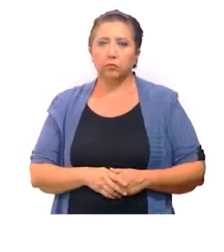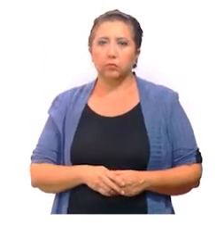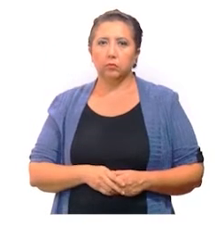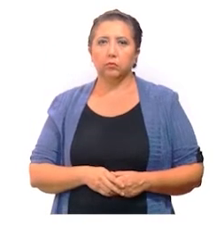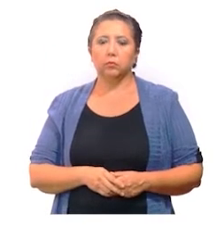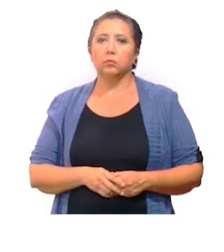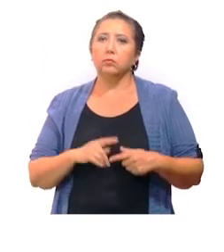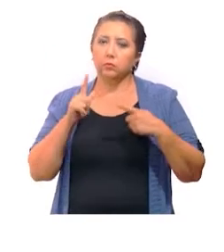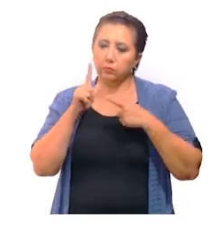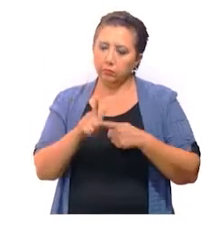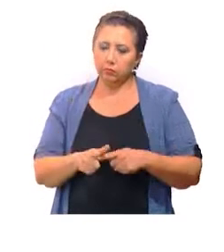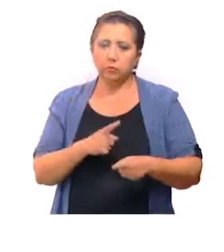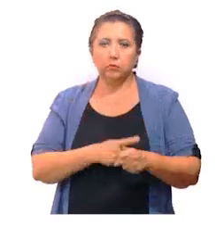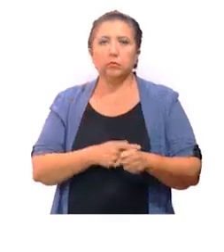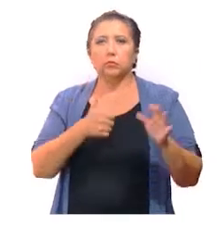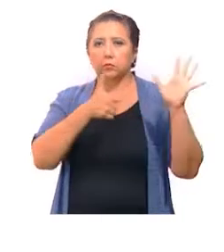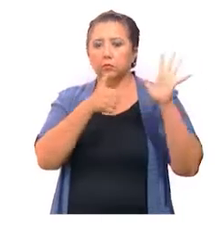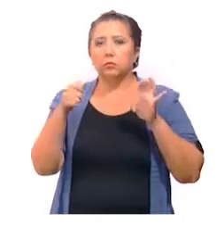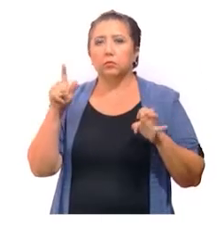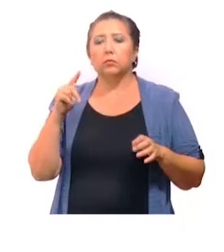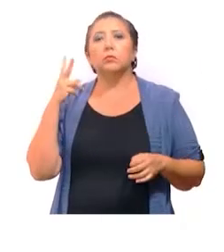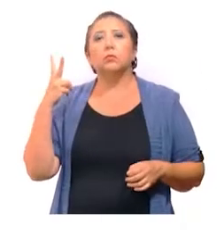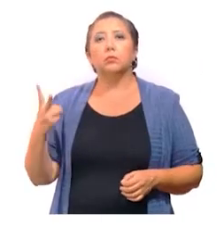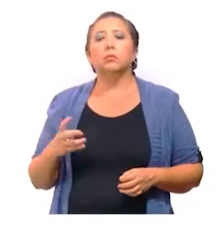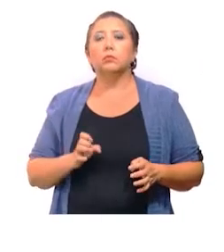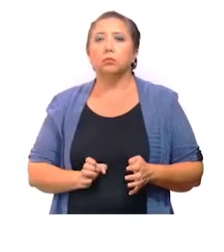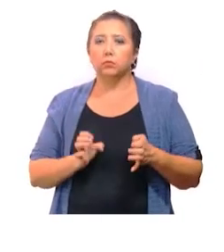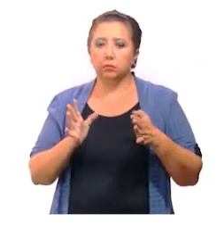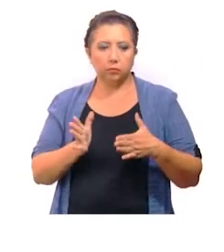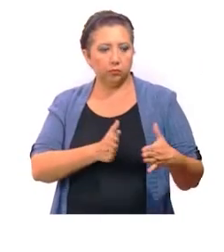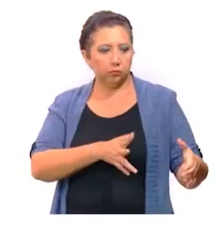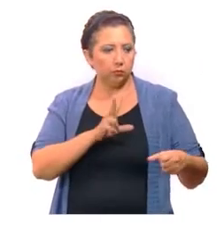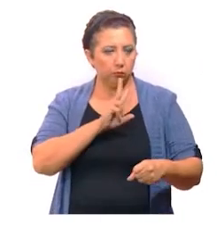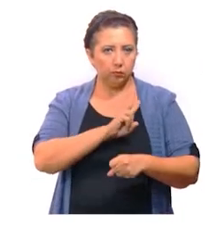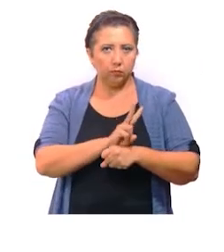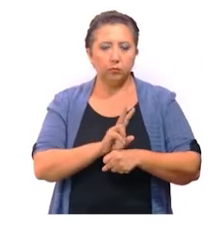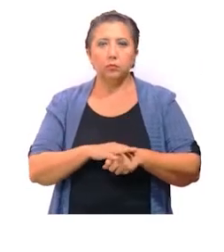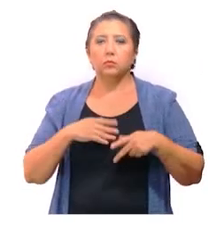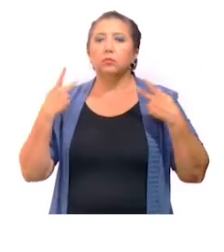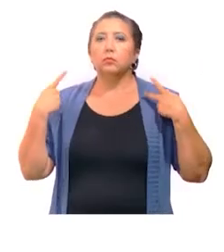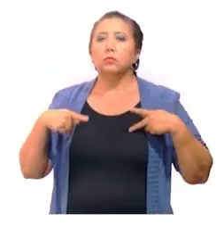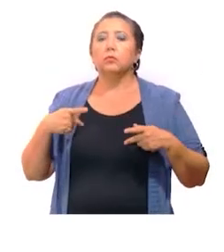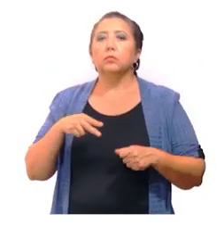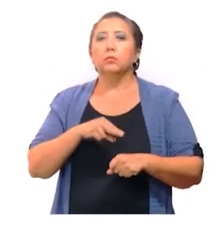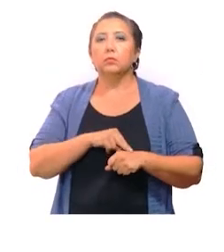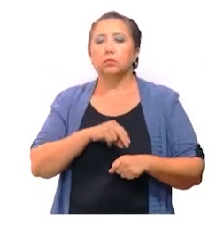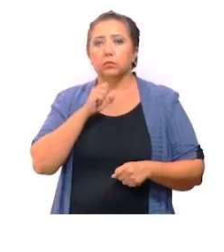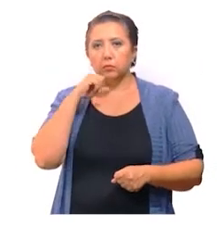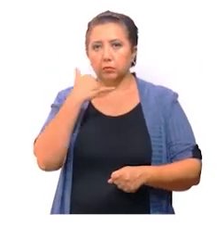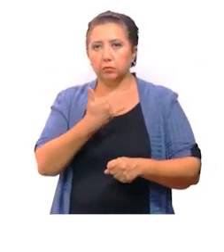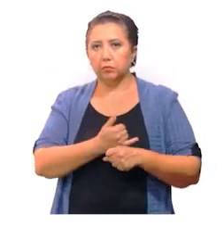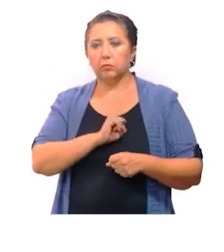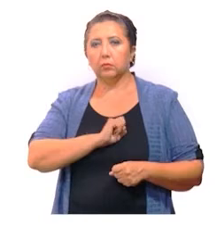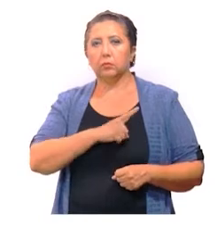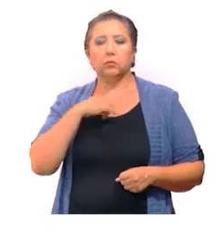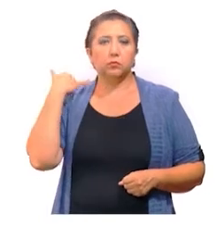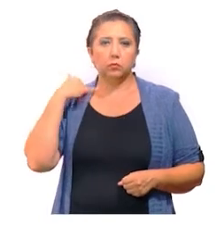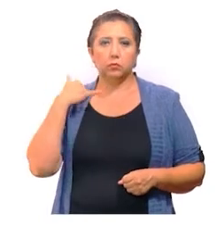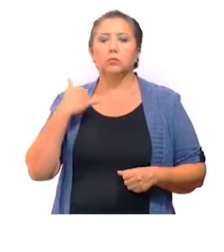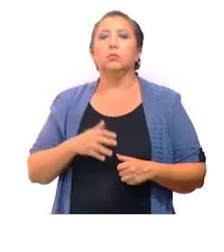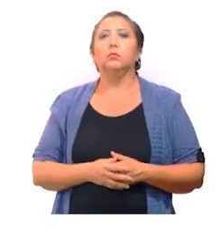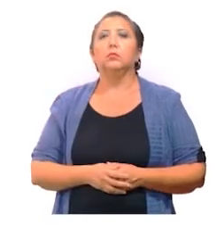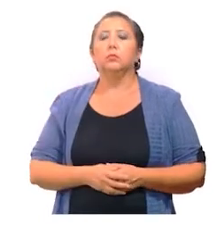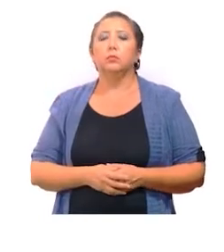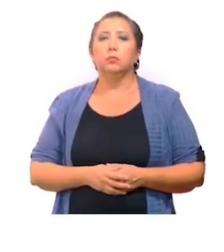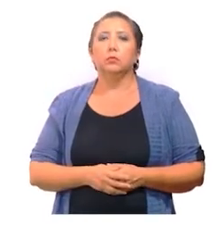coronavirus. De los casos activos, 672 están estables, aislados, monitoreados constantemente por personal médico de los servicios de